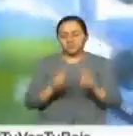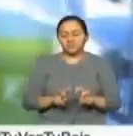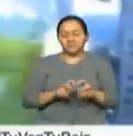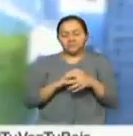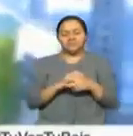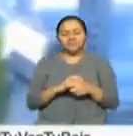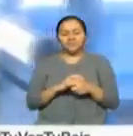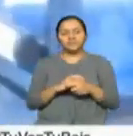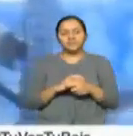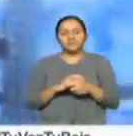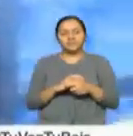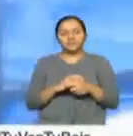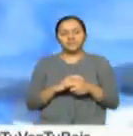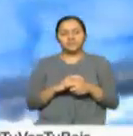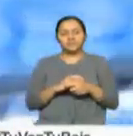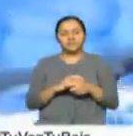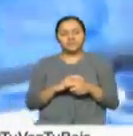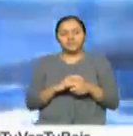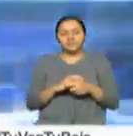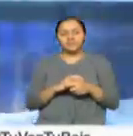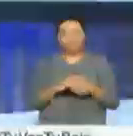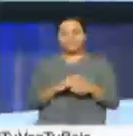Bravo, Noticiero Ciudadano.